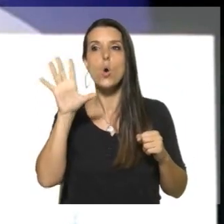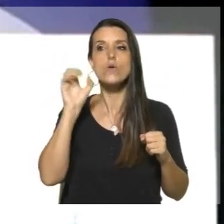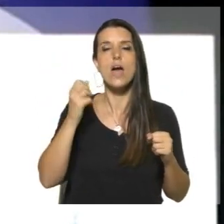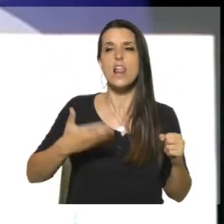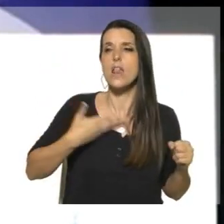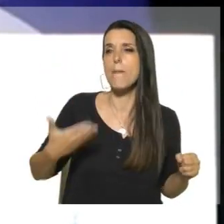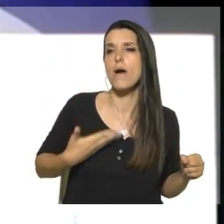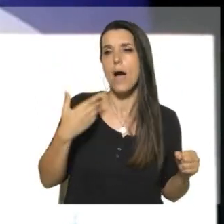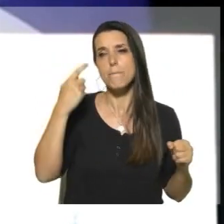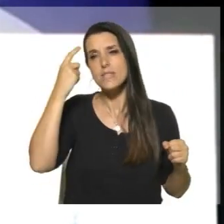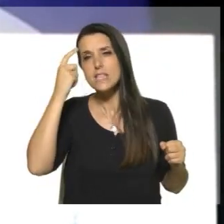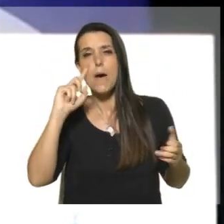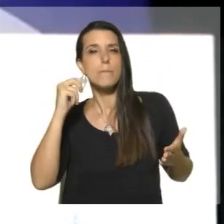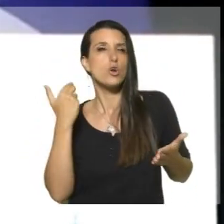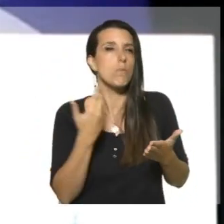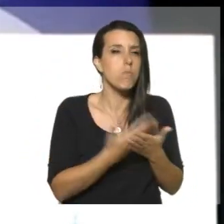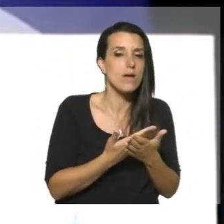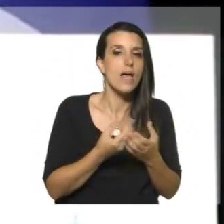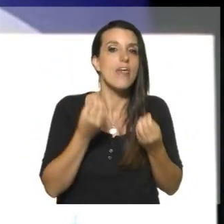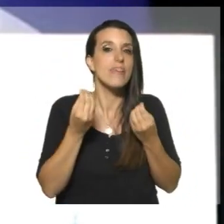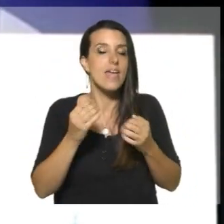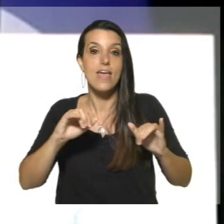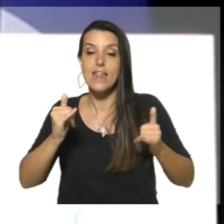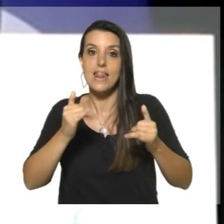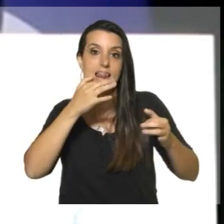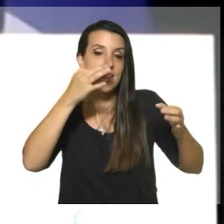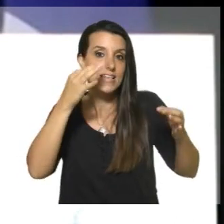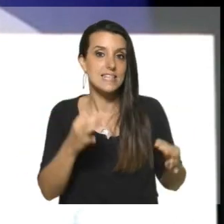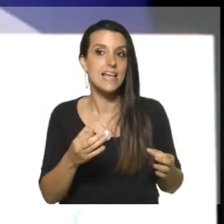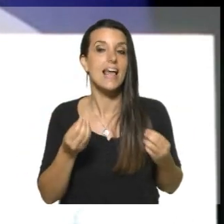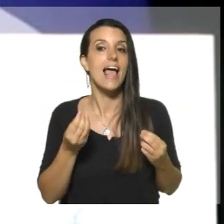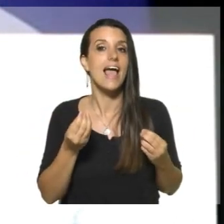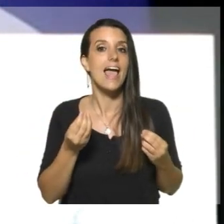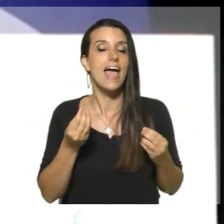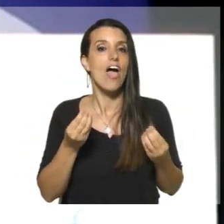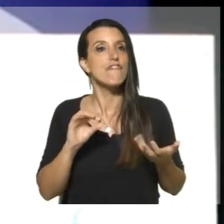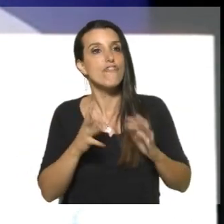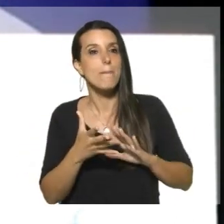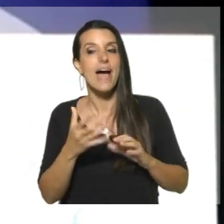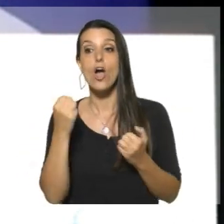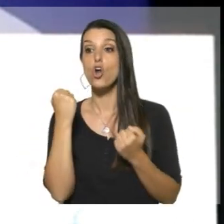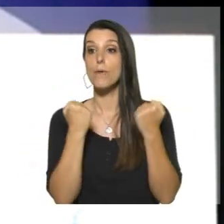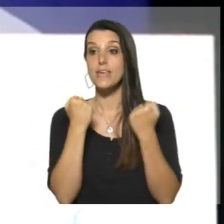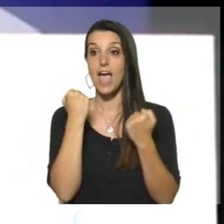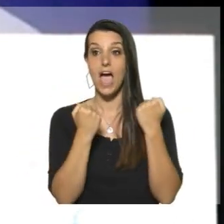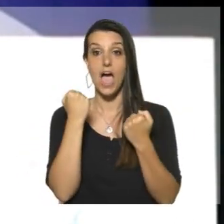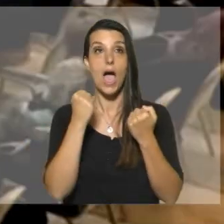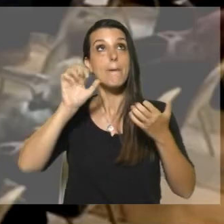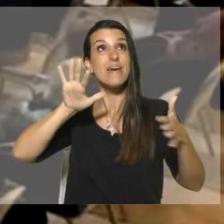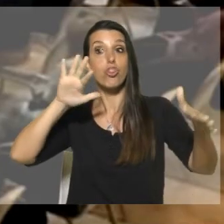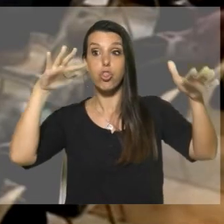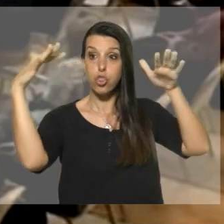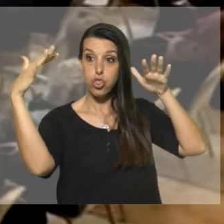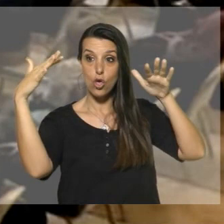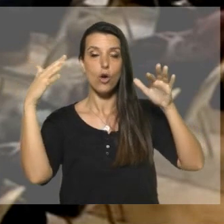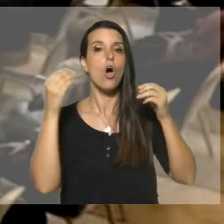se pensaba y se proponía de una vez por todas atar la economía al medio ambiente.